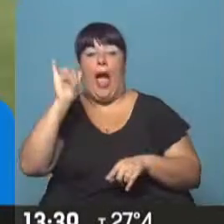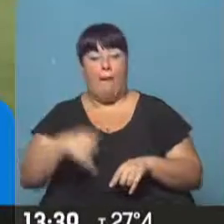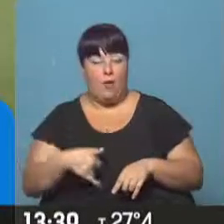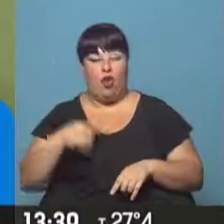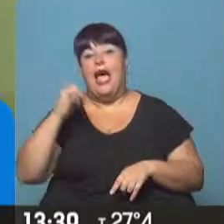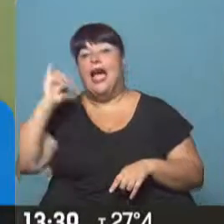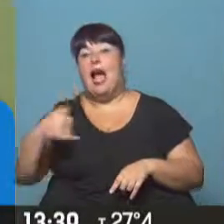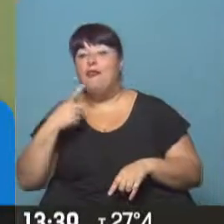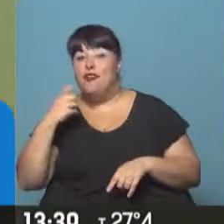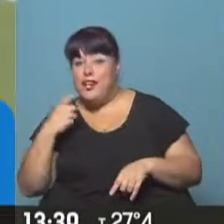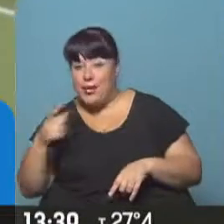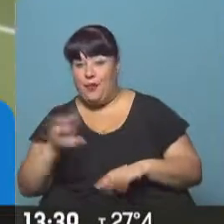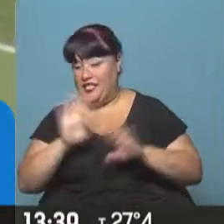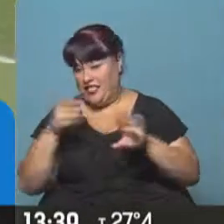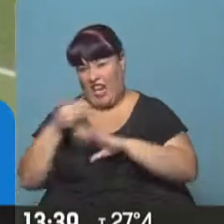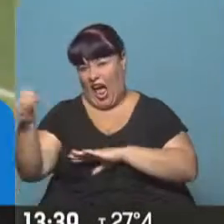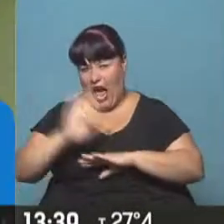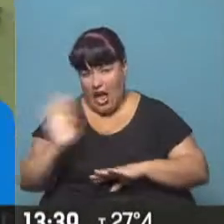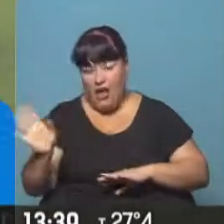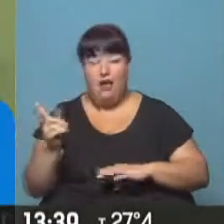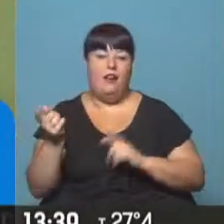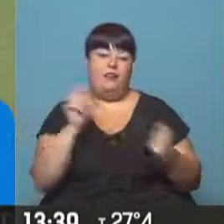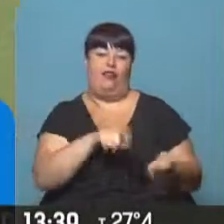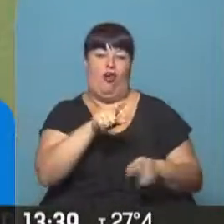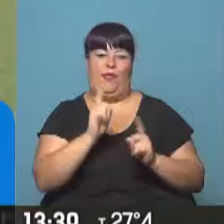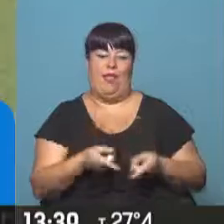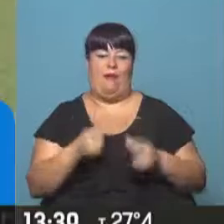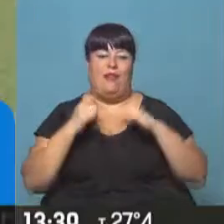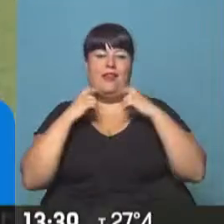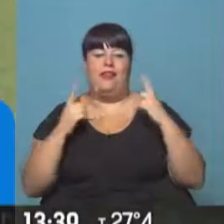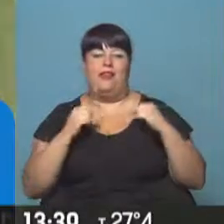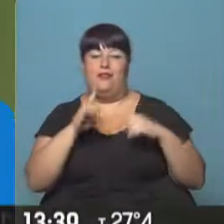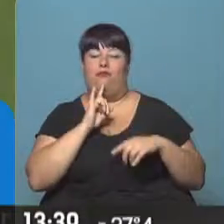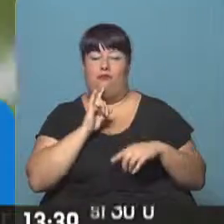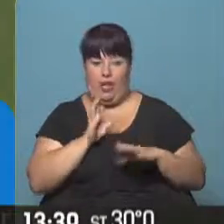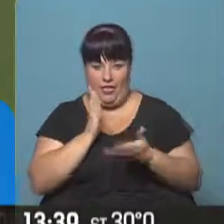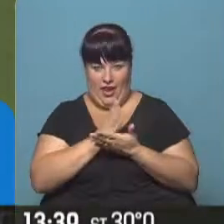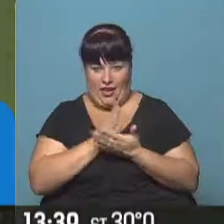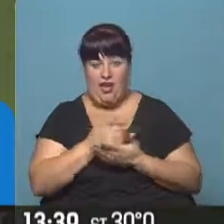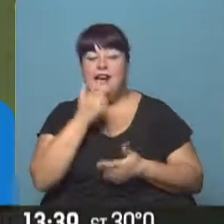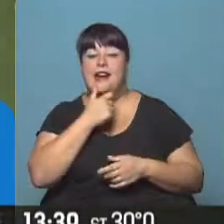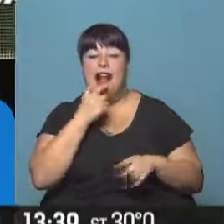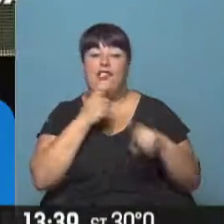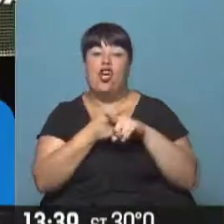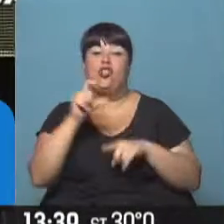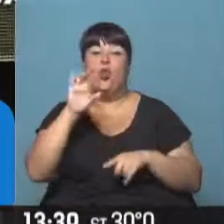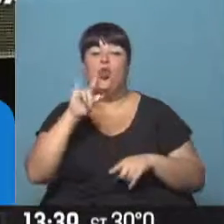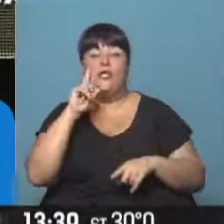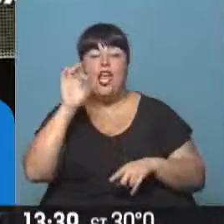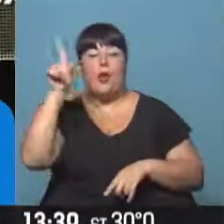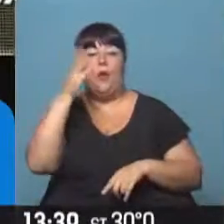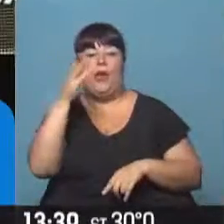el campeón fue River, que ya estaba clasificado, adquiere también este derecho. Racing va a recibir a Cruzeiro en